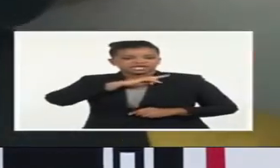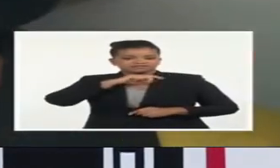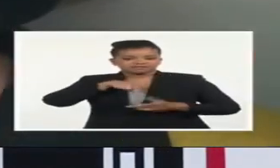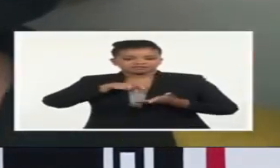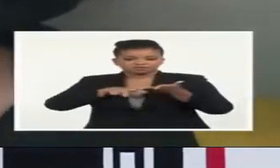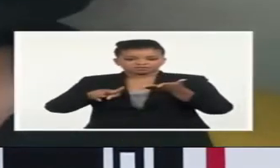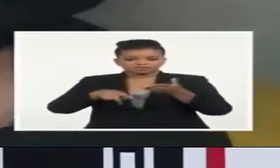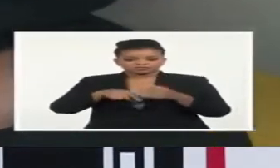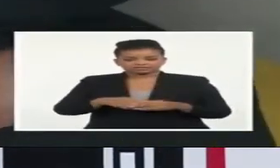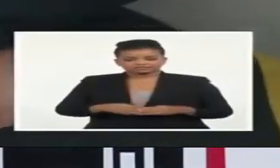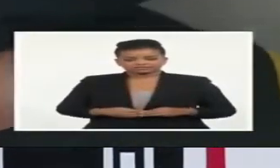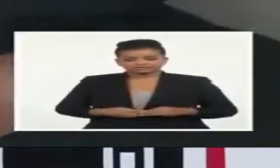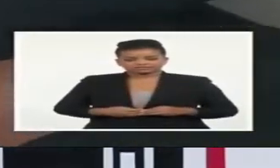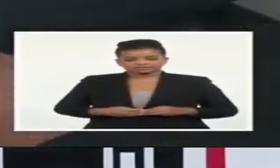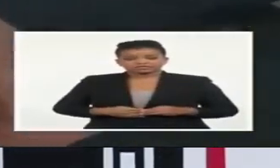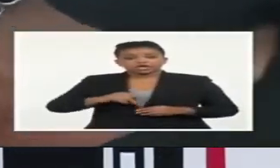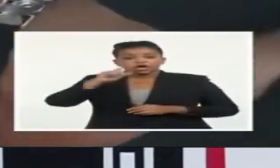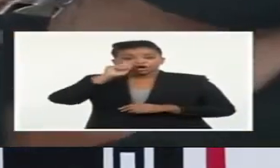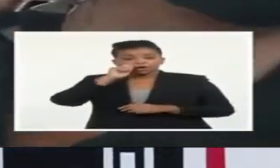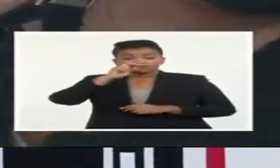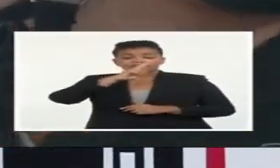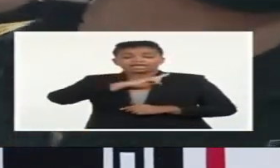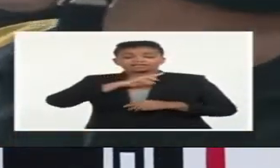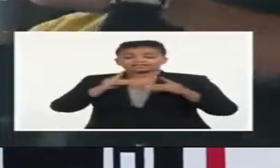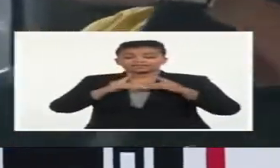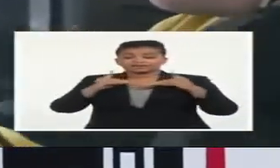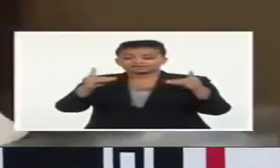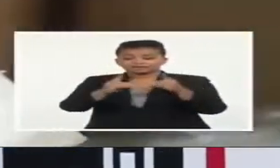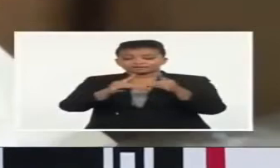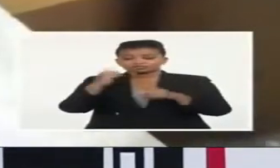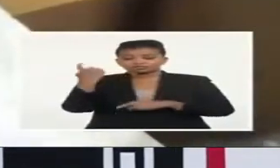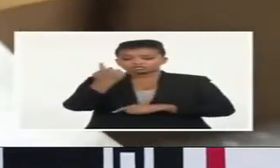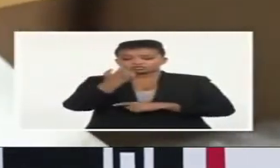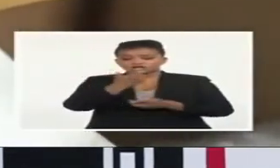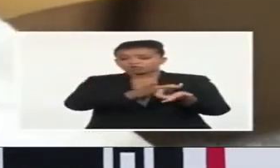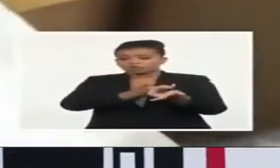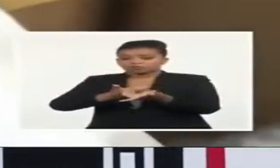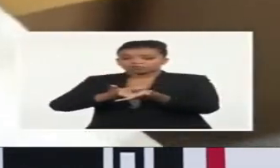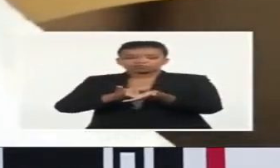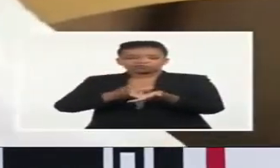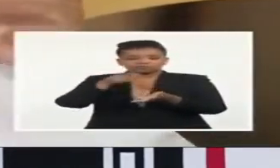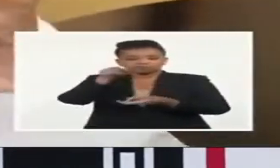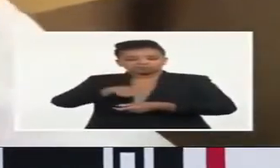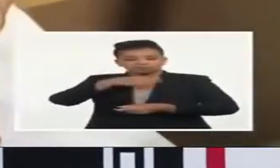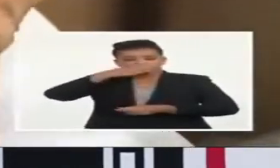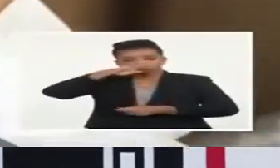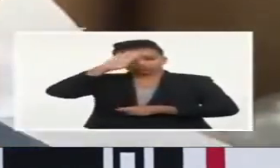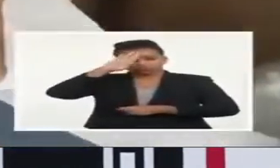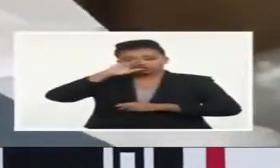Y en aquella época no había tanto problema como los que hay ahora.